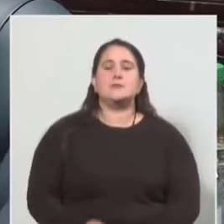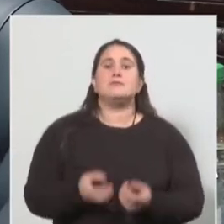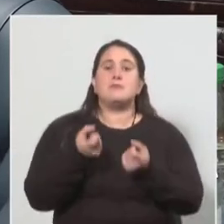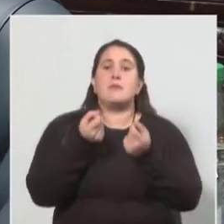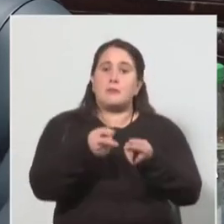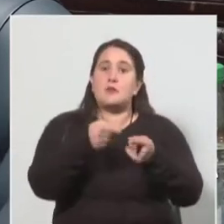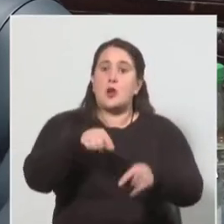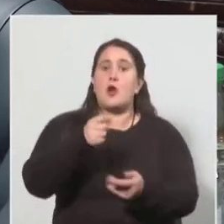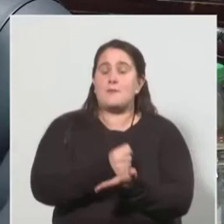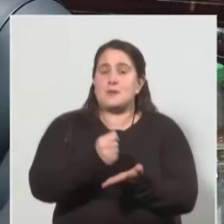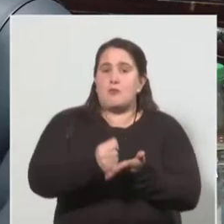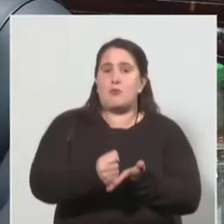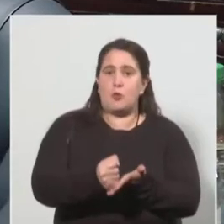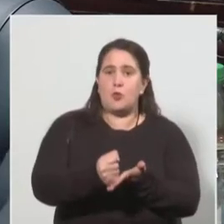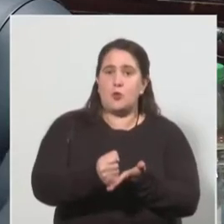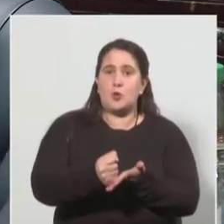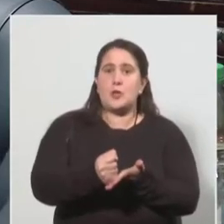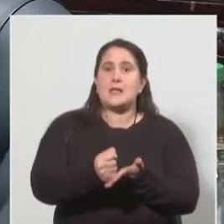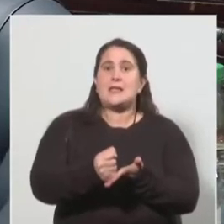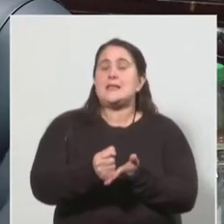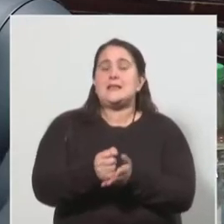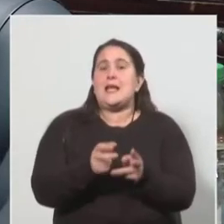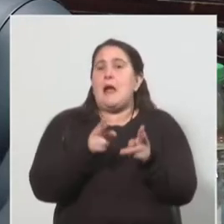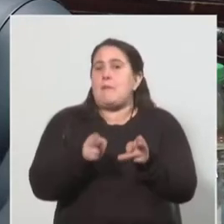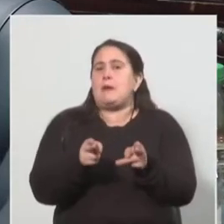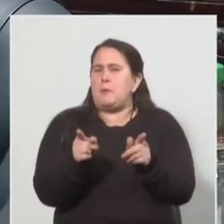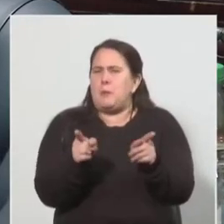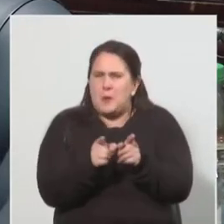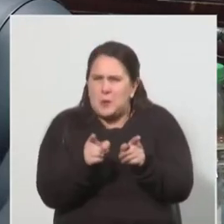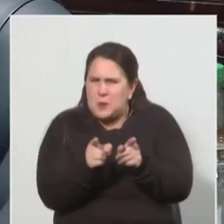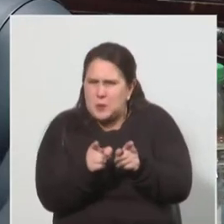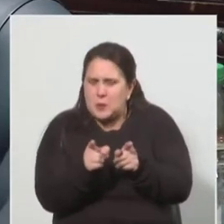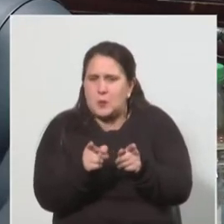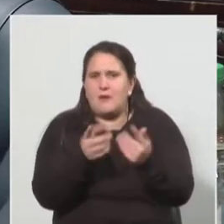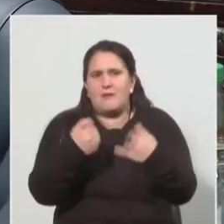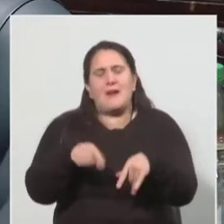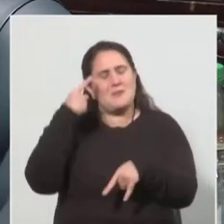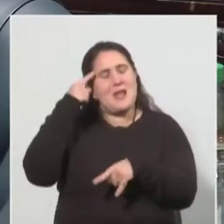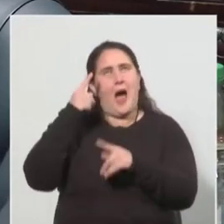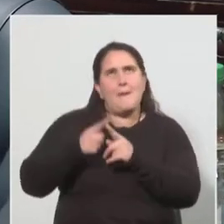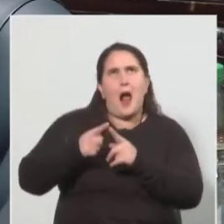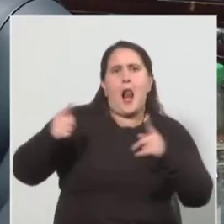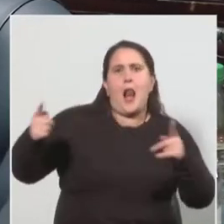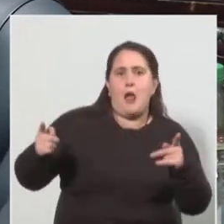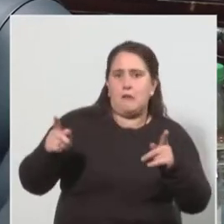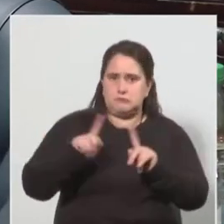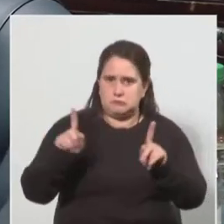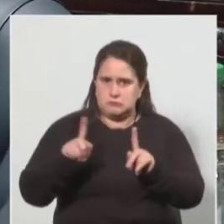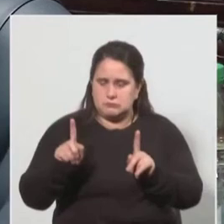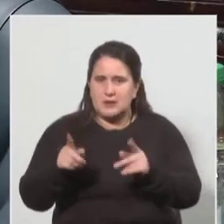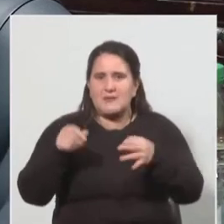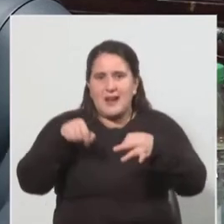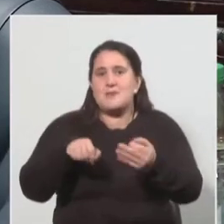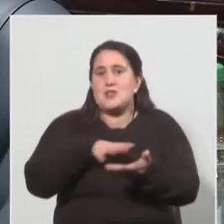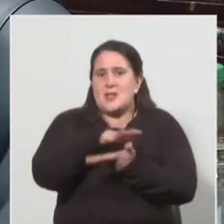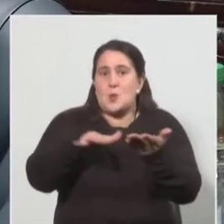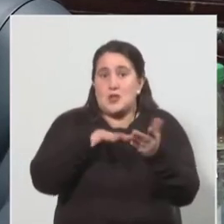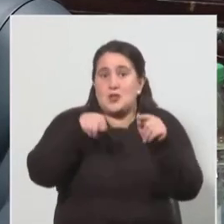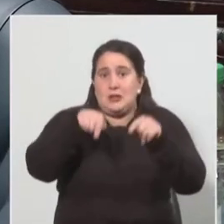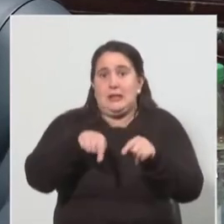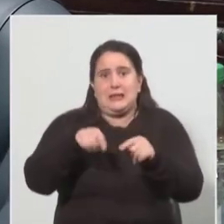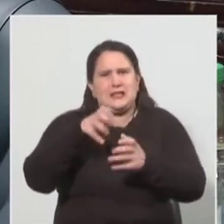Obtuvo su pasaporte en plazos menores a los que el sentido común hubiera indicado en un caso de